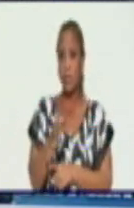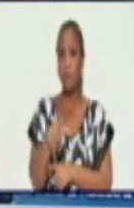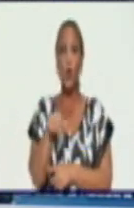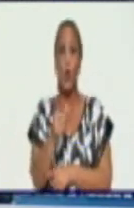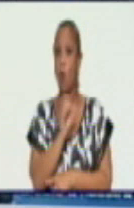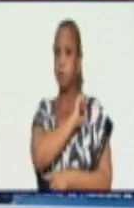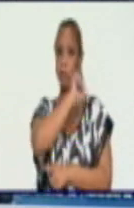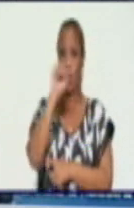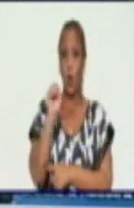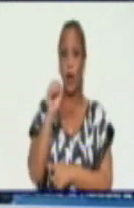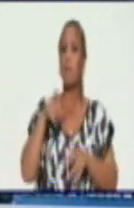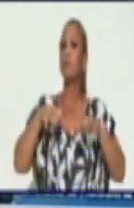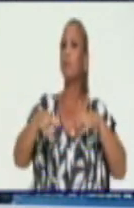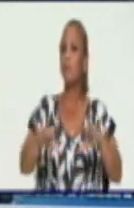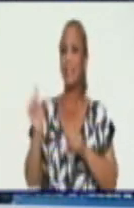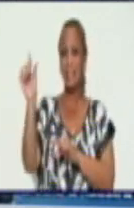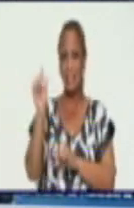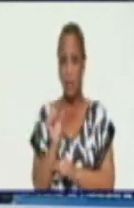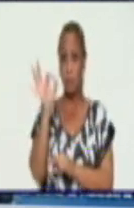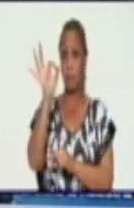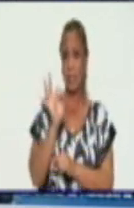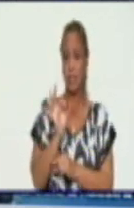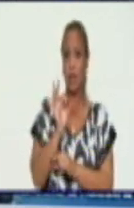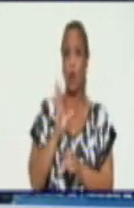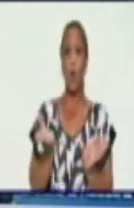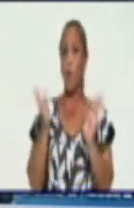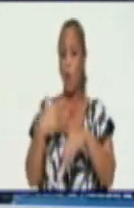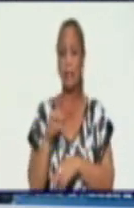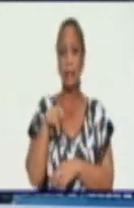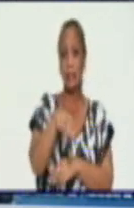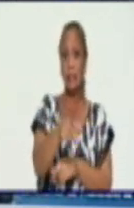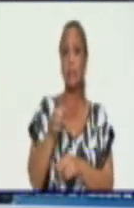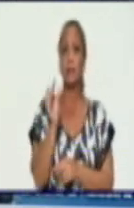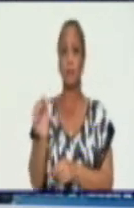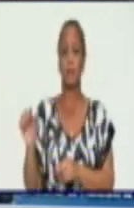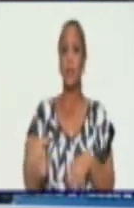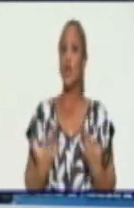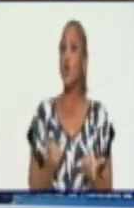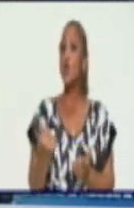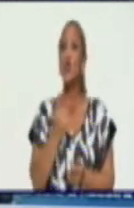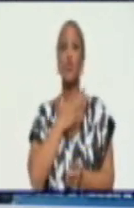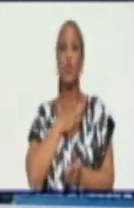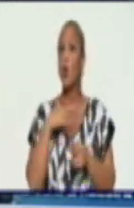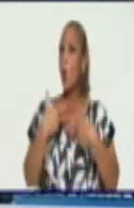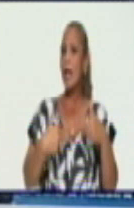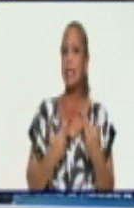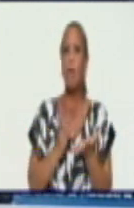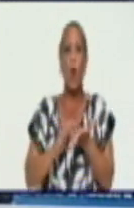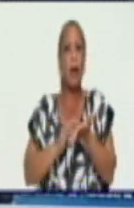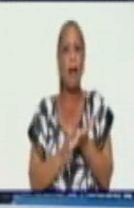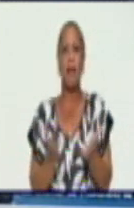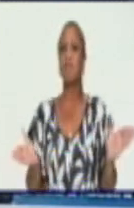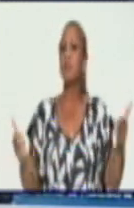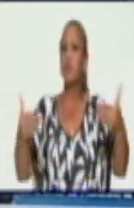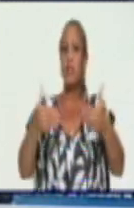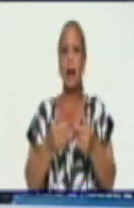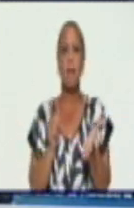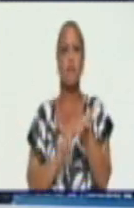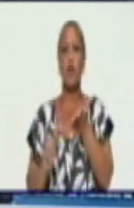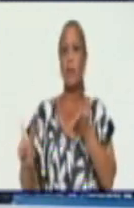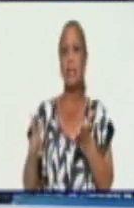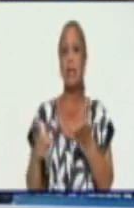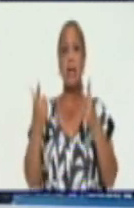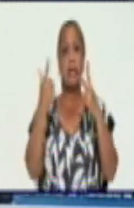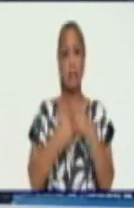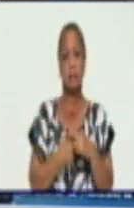movilidad reducir a cero la movilidad interna nosotros no hacemos nada conservar la provincia y evitar que entre municipios